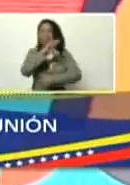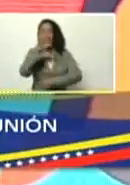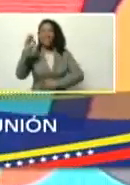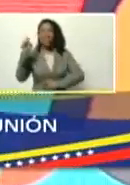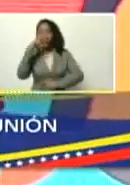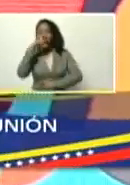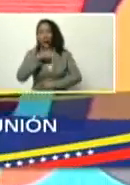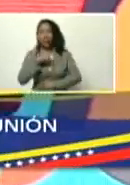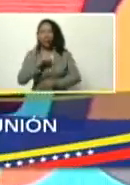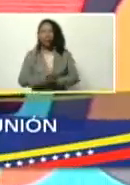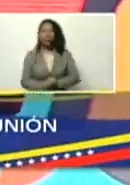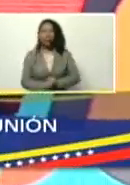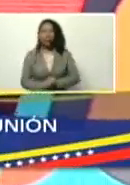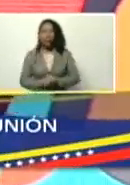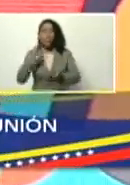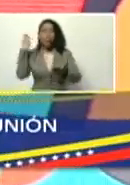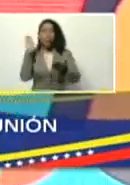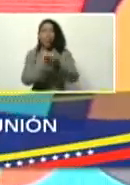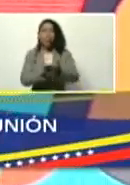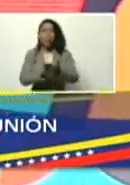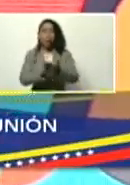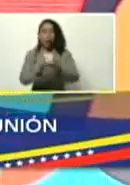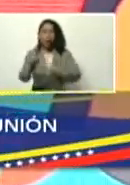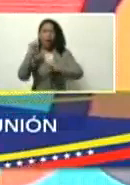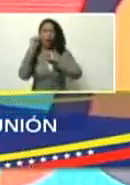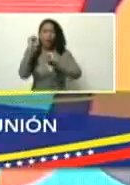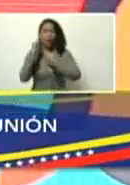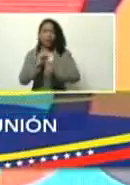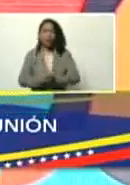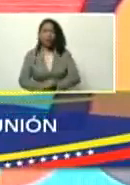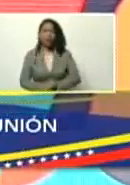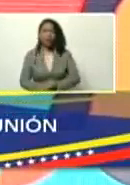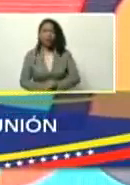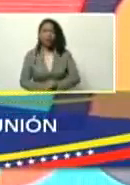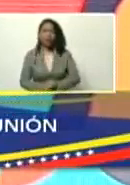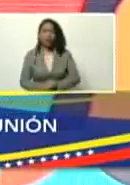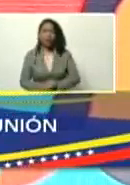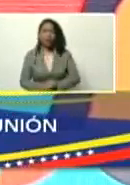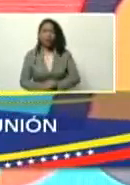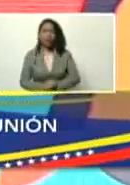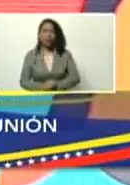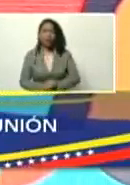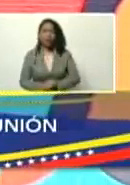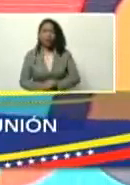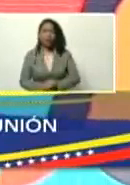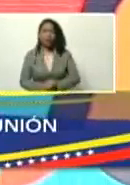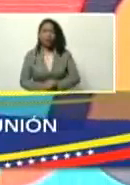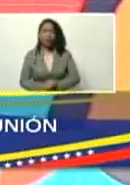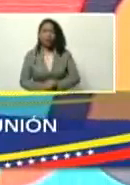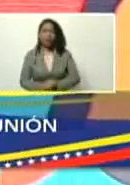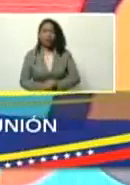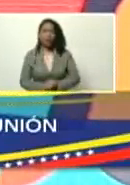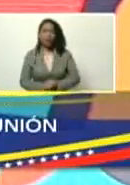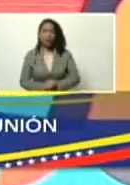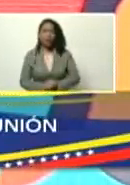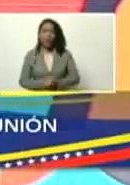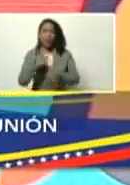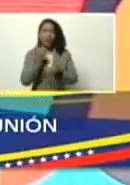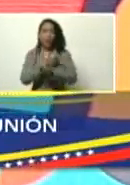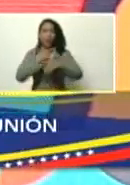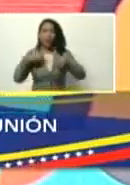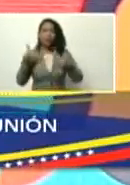300 años clavando sus garras y cortando cualquier posibilidad de